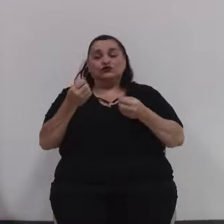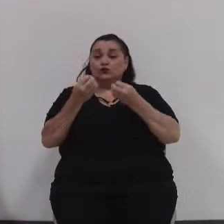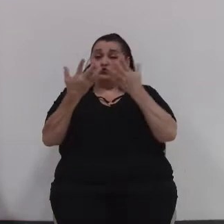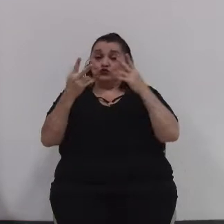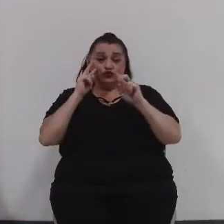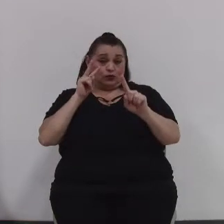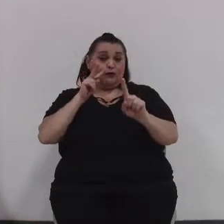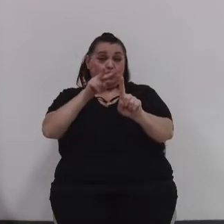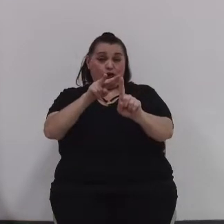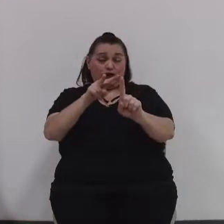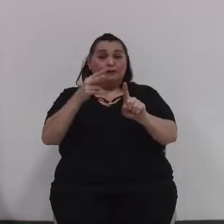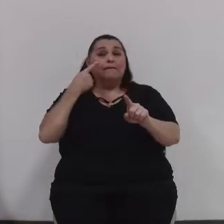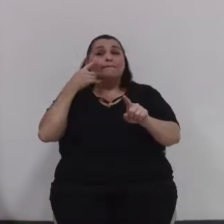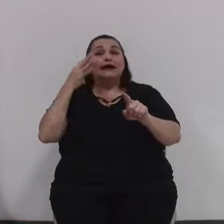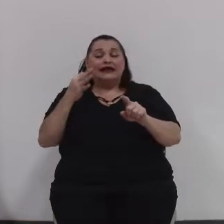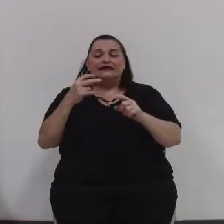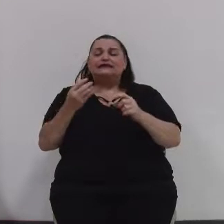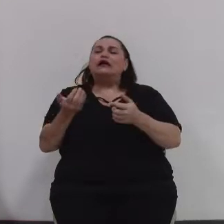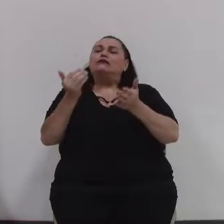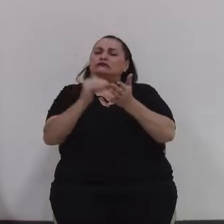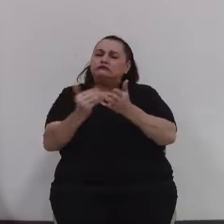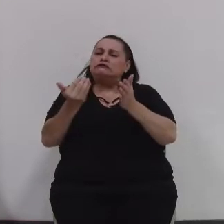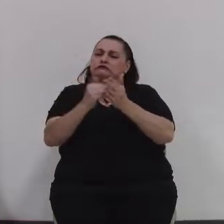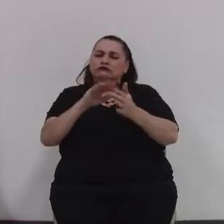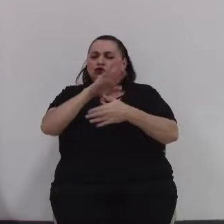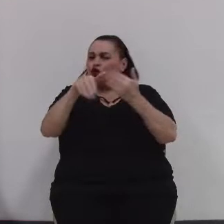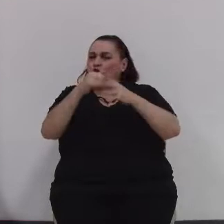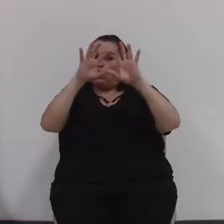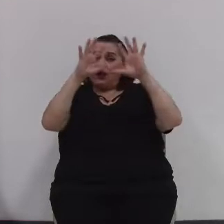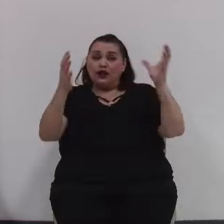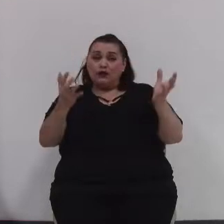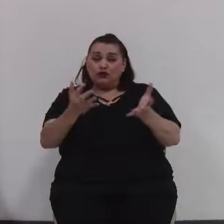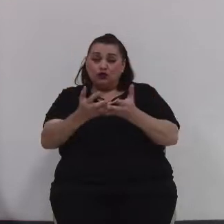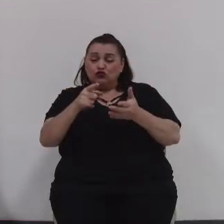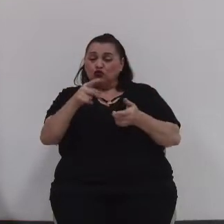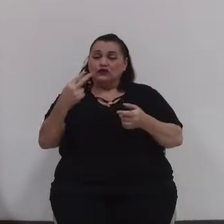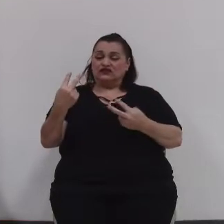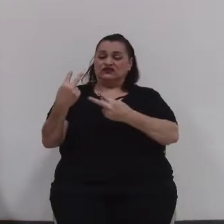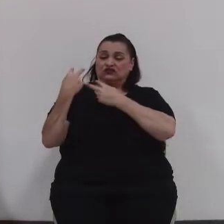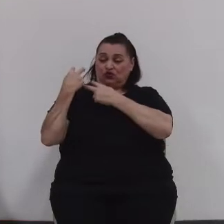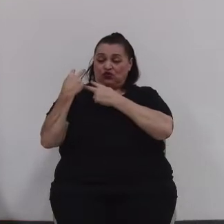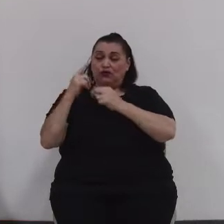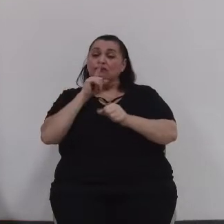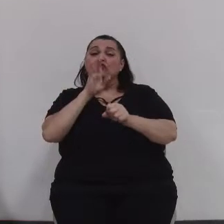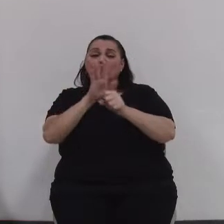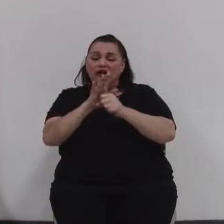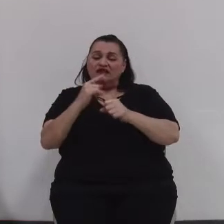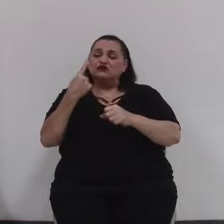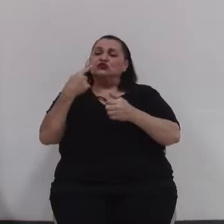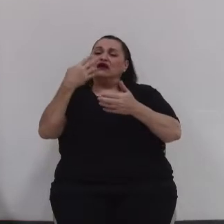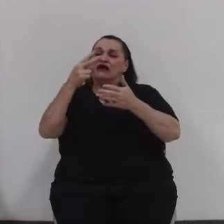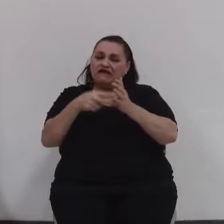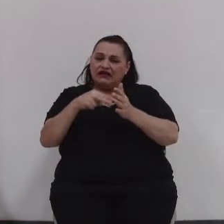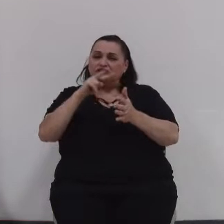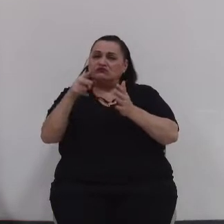panorama, que parece reproducirse por todo el mundo, se sustenta en exclusiones históricas y promesas una y otra vez